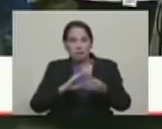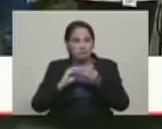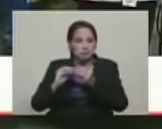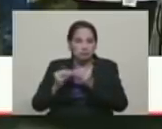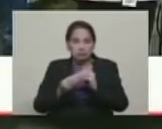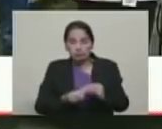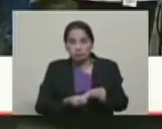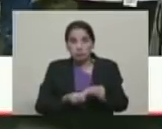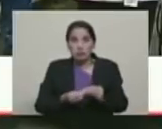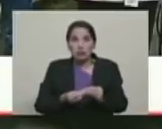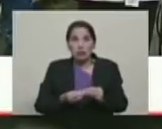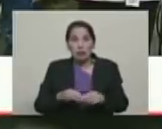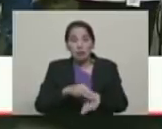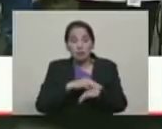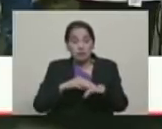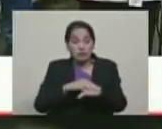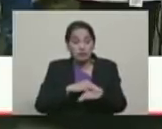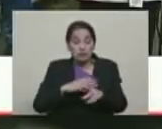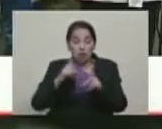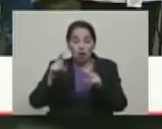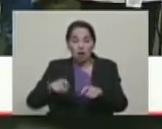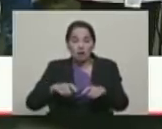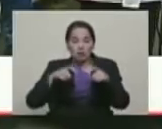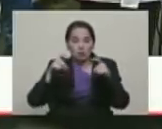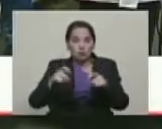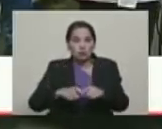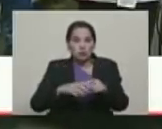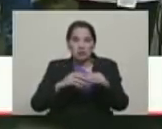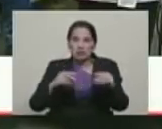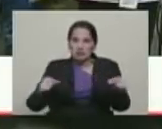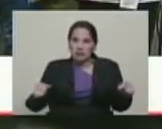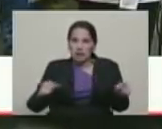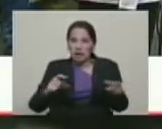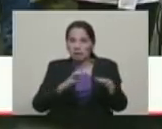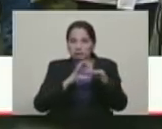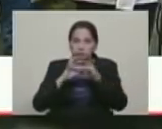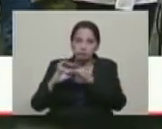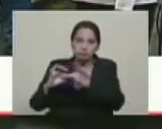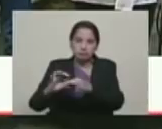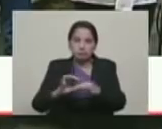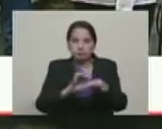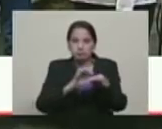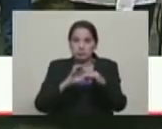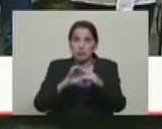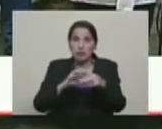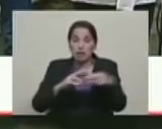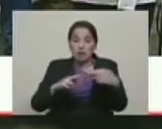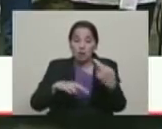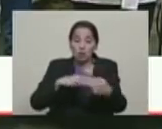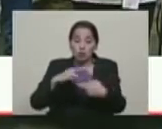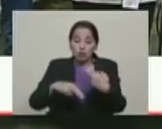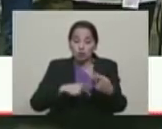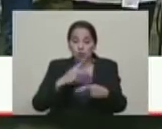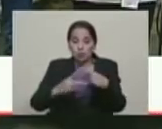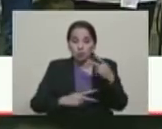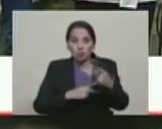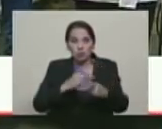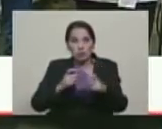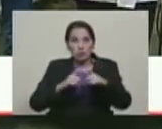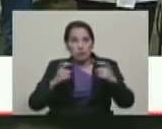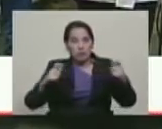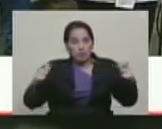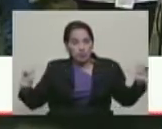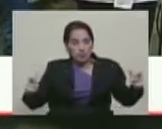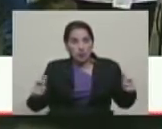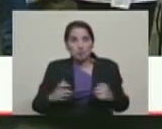Agricultura y Tierra, articular la producción, articular a gran escala, revolución productiva a gran escala y la